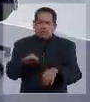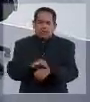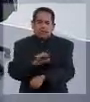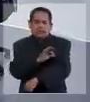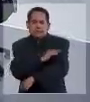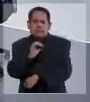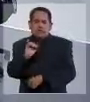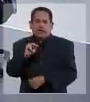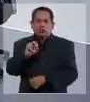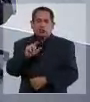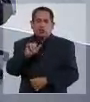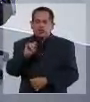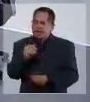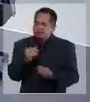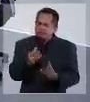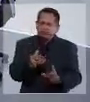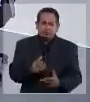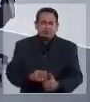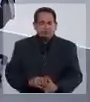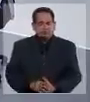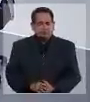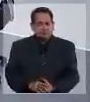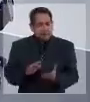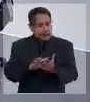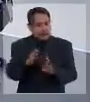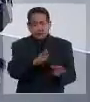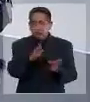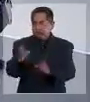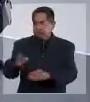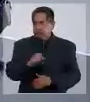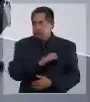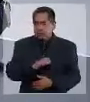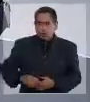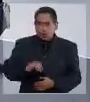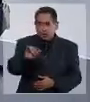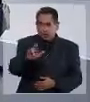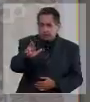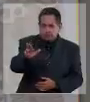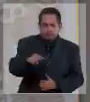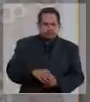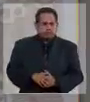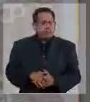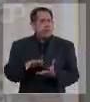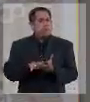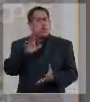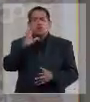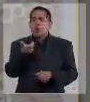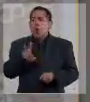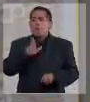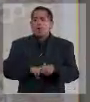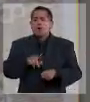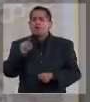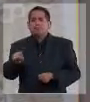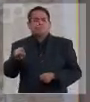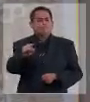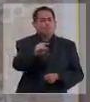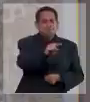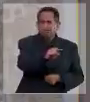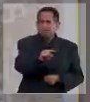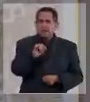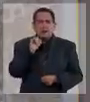Gracias, candidato Anaya. Si alguien tiene alguna réplica más, candidato Rodríguez Calderón. La mayoría de los centros de salud del país que no están en las